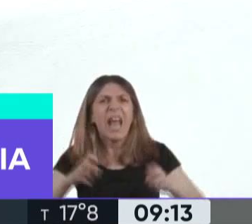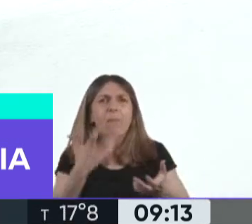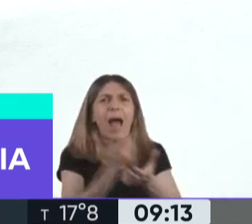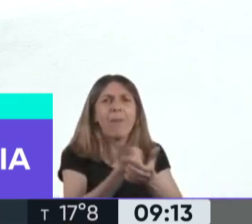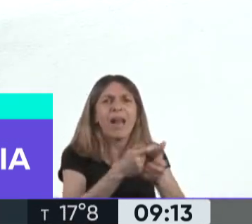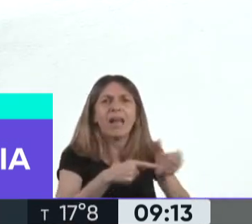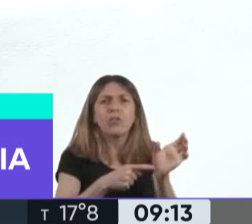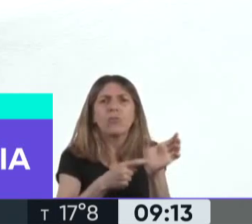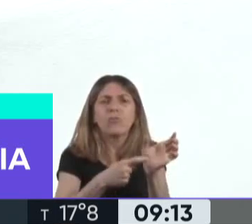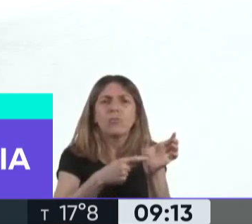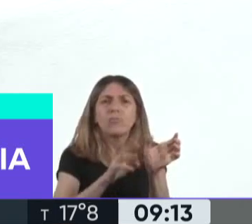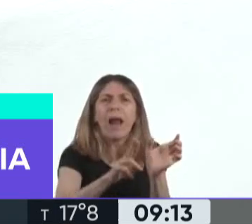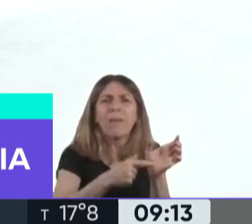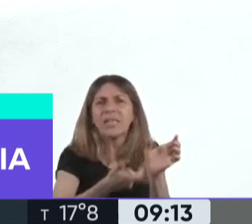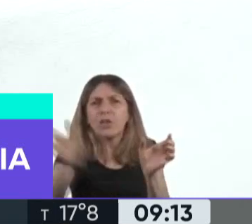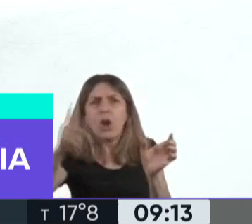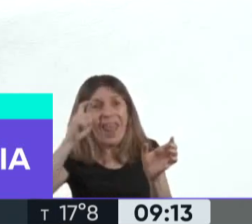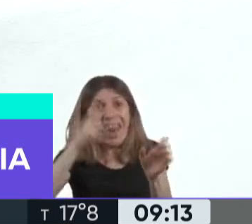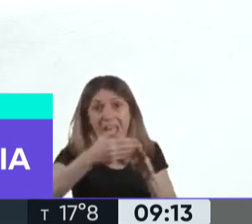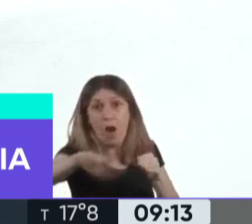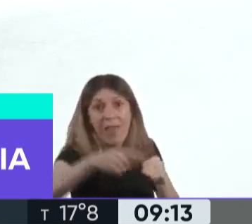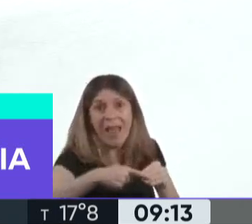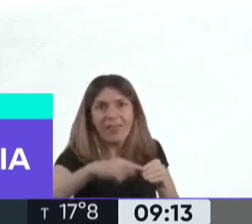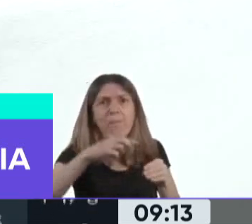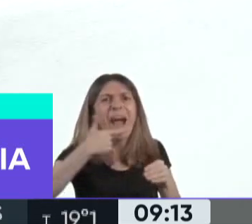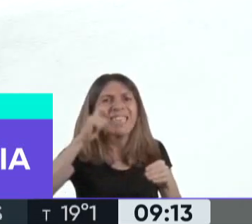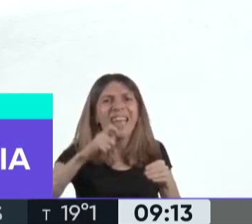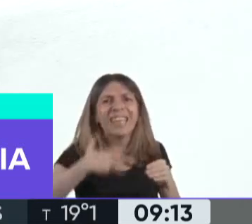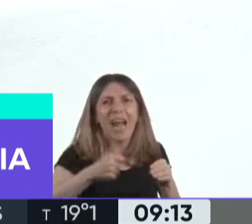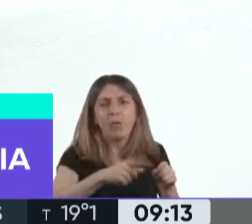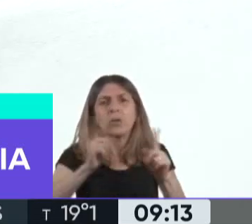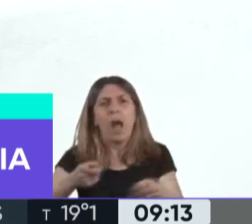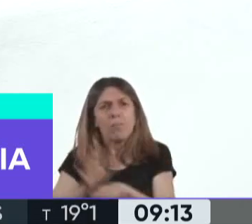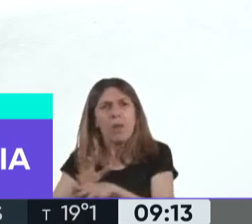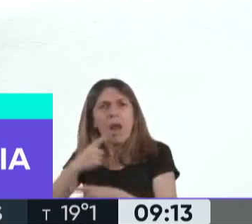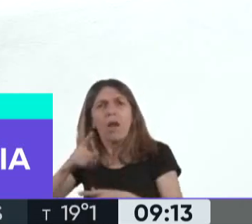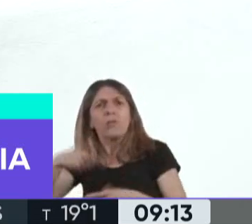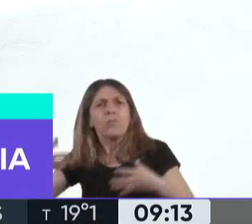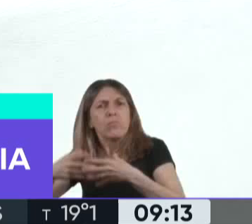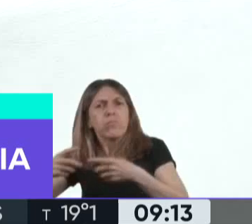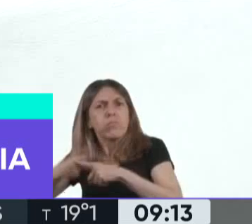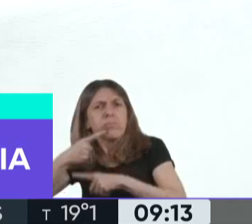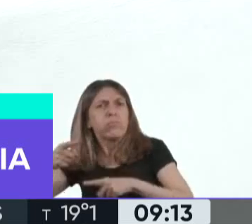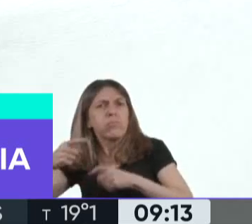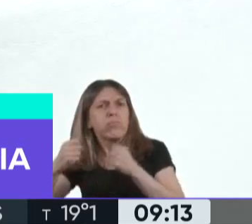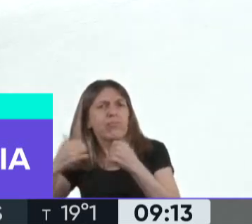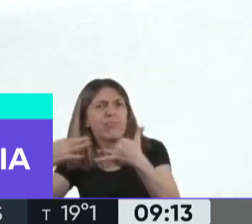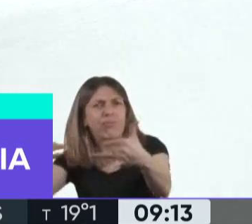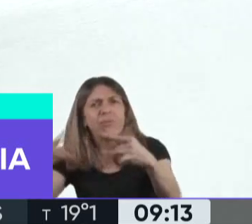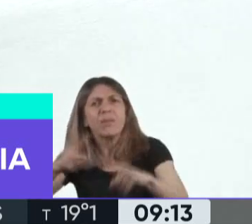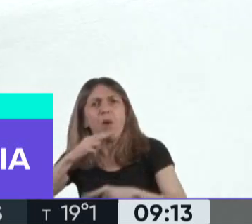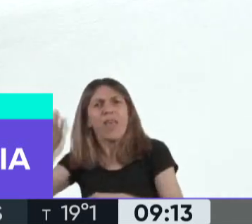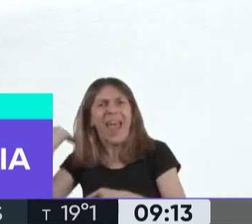enero, también referentes del oficialismo llamaron, entre comillas, a reventar la plaza con alusión al Día de la Democracia el